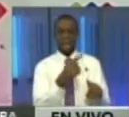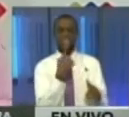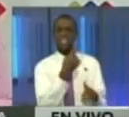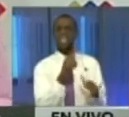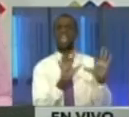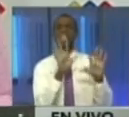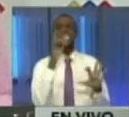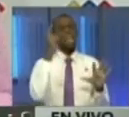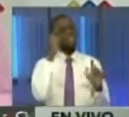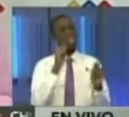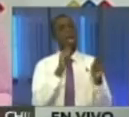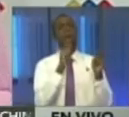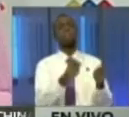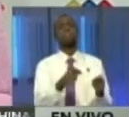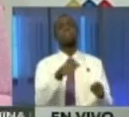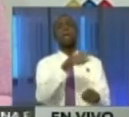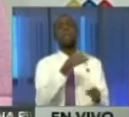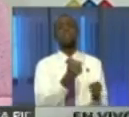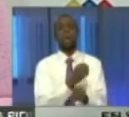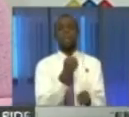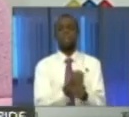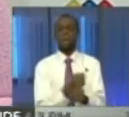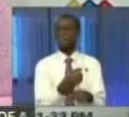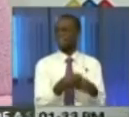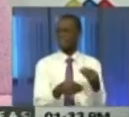¿Qué tanto hace? Bueno, sí, hay